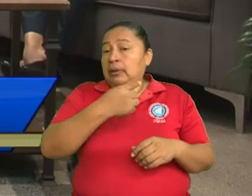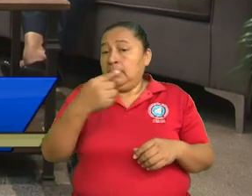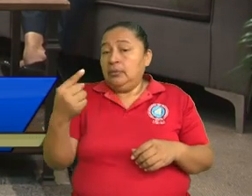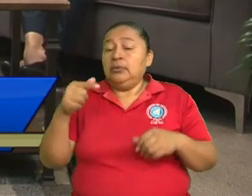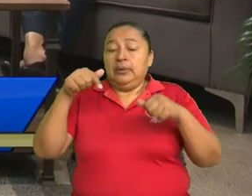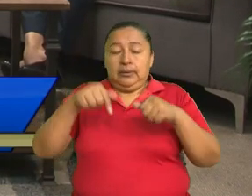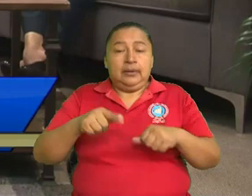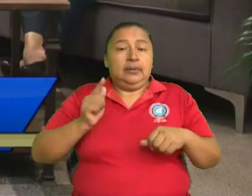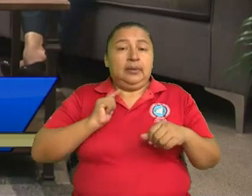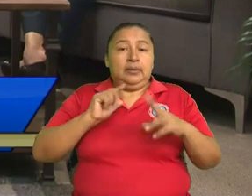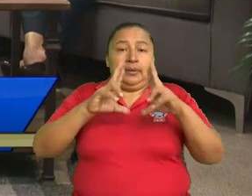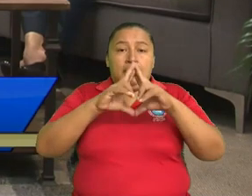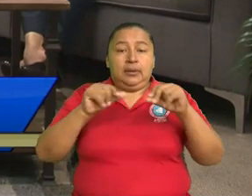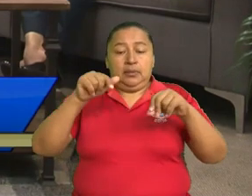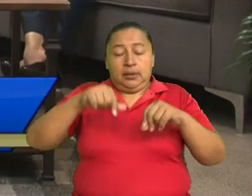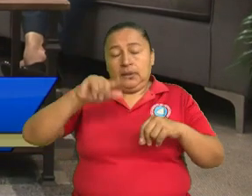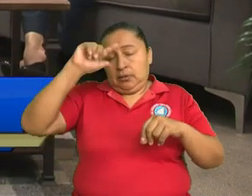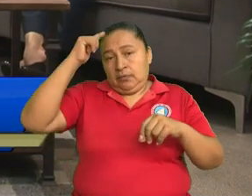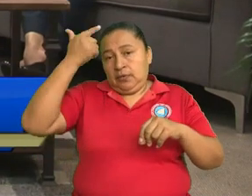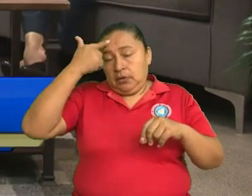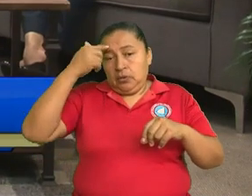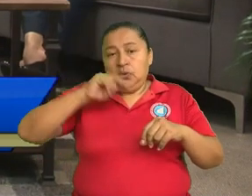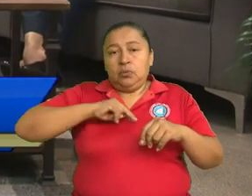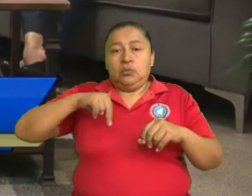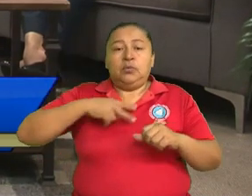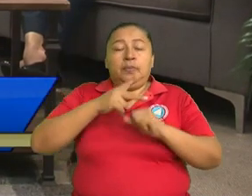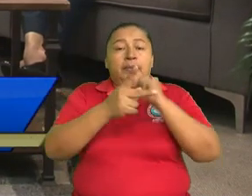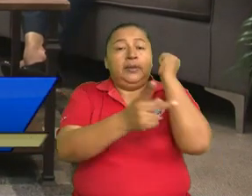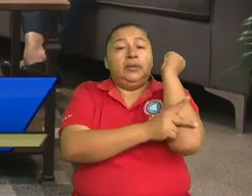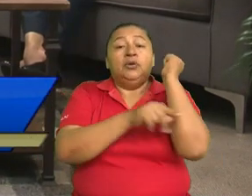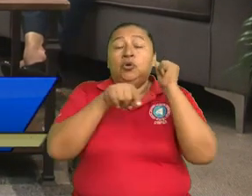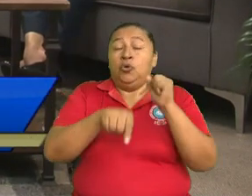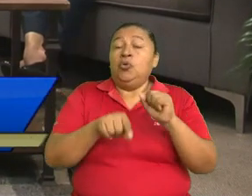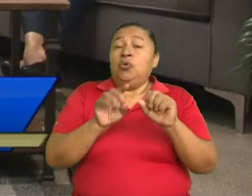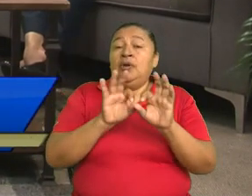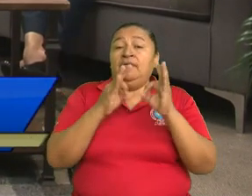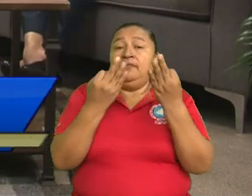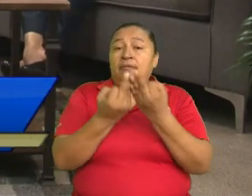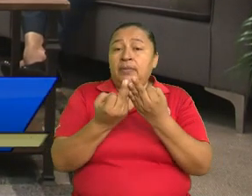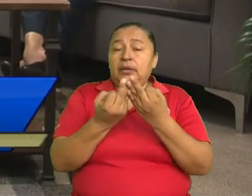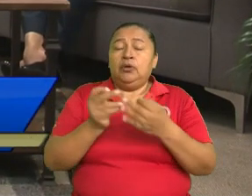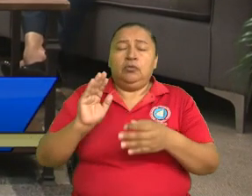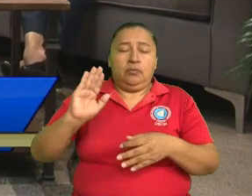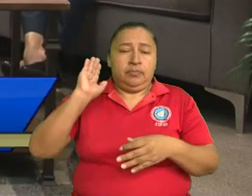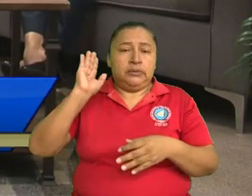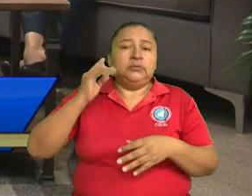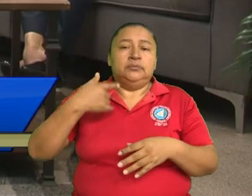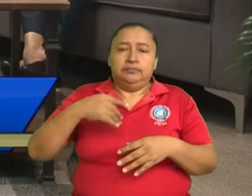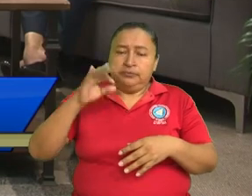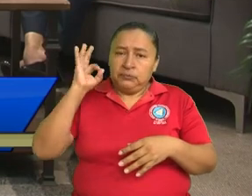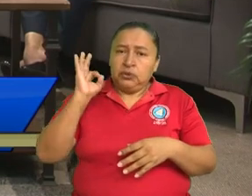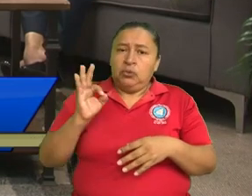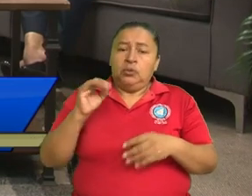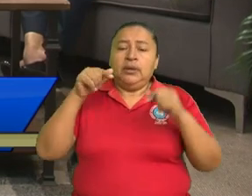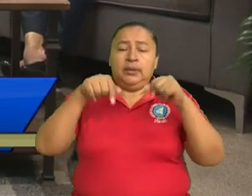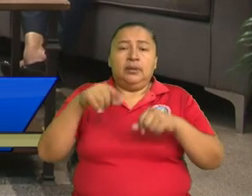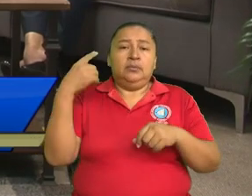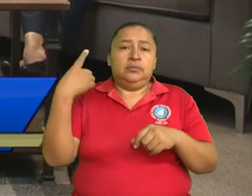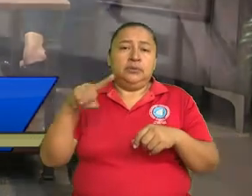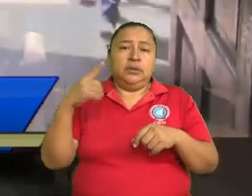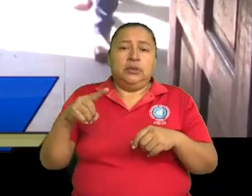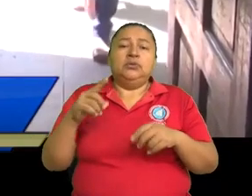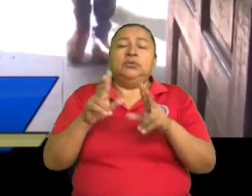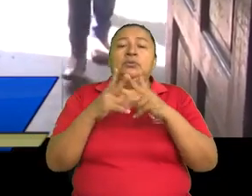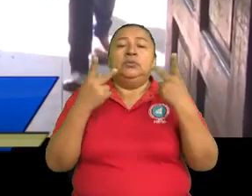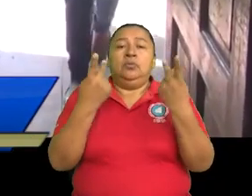este país, y tiene este gobierno, pues, con nuestro país, con la familia, el compromiso, la convicción de que este es un derecho que el pueblo